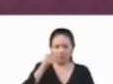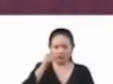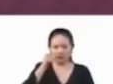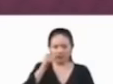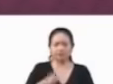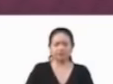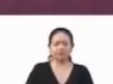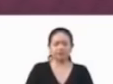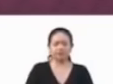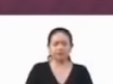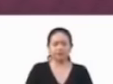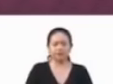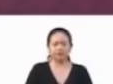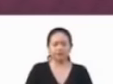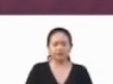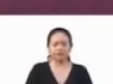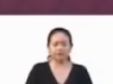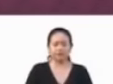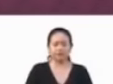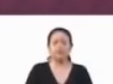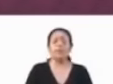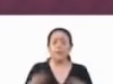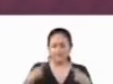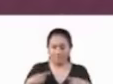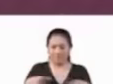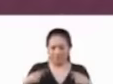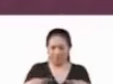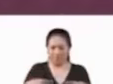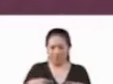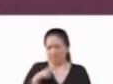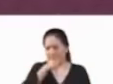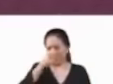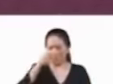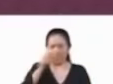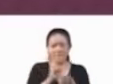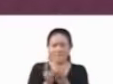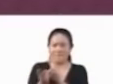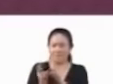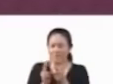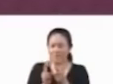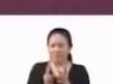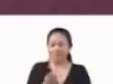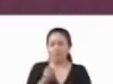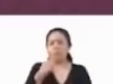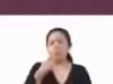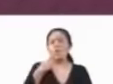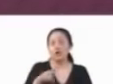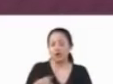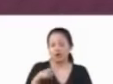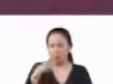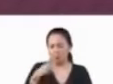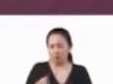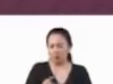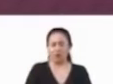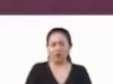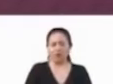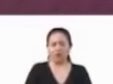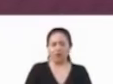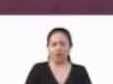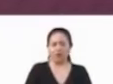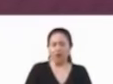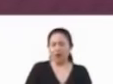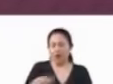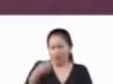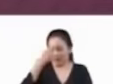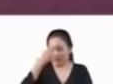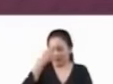Es un caso que denuncian los vecinos. Recuerden que nosotros, cuando se presenta el primer